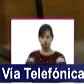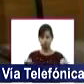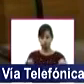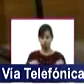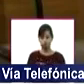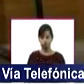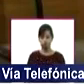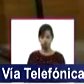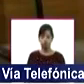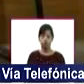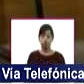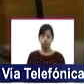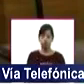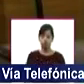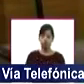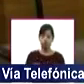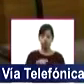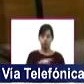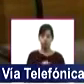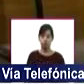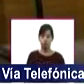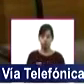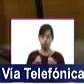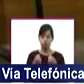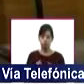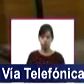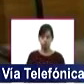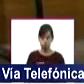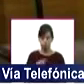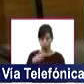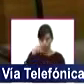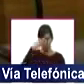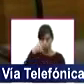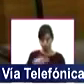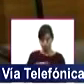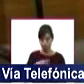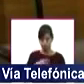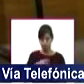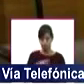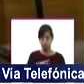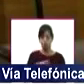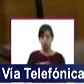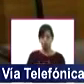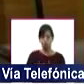la pregunta de cómo se deben elegir